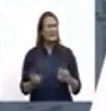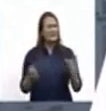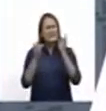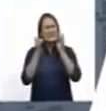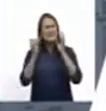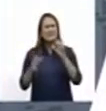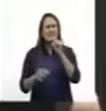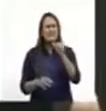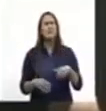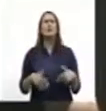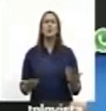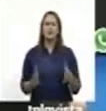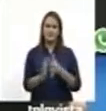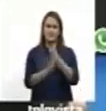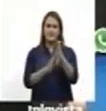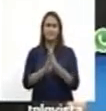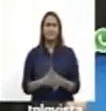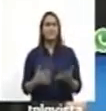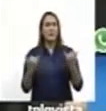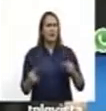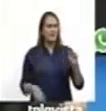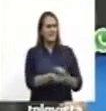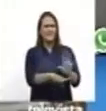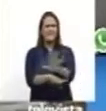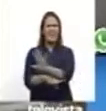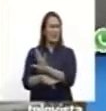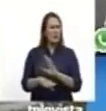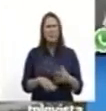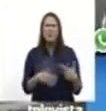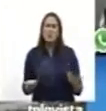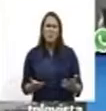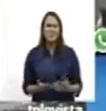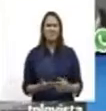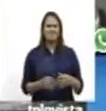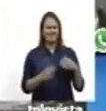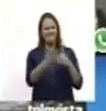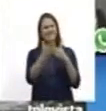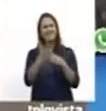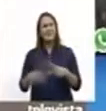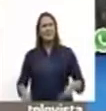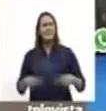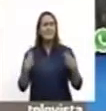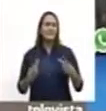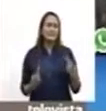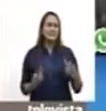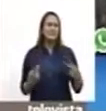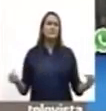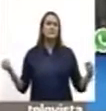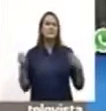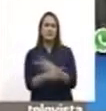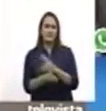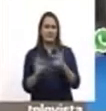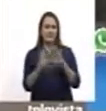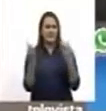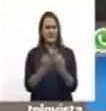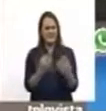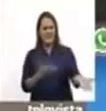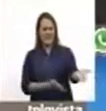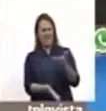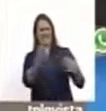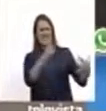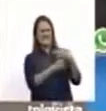fenómeno. Uno de los fenómenos en Colombia que atenta contra la vida es la violencia intrafamiliar. Según Medicina Legal,